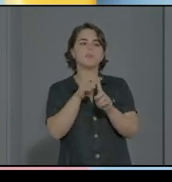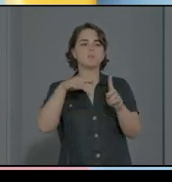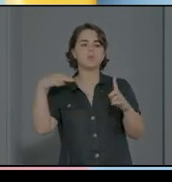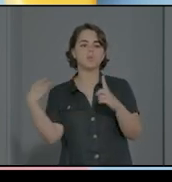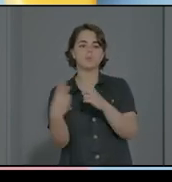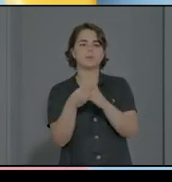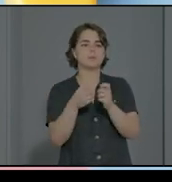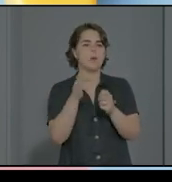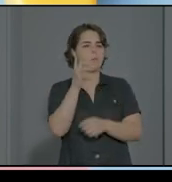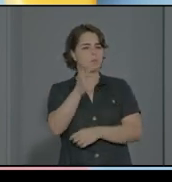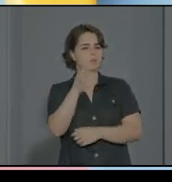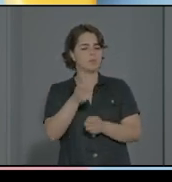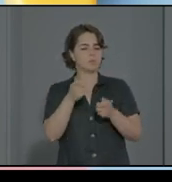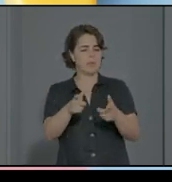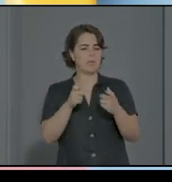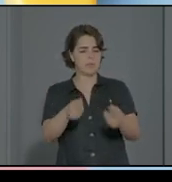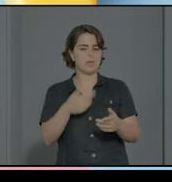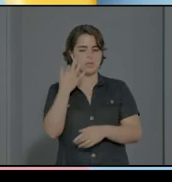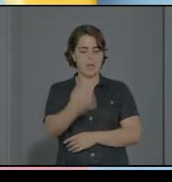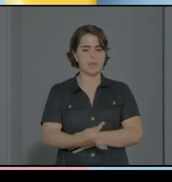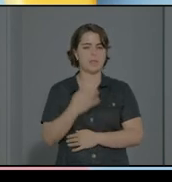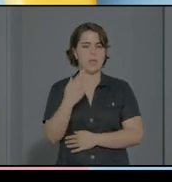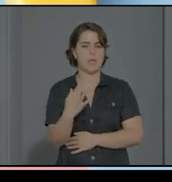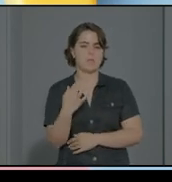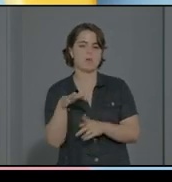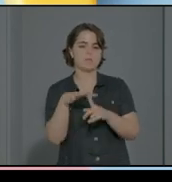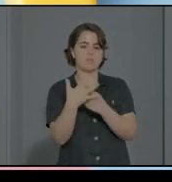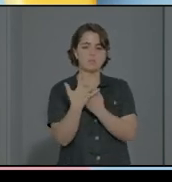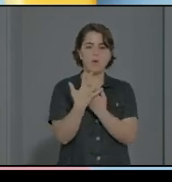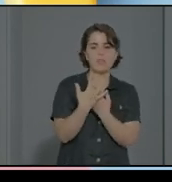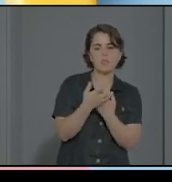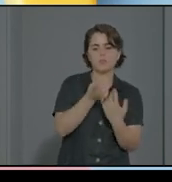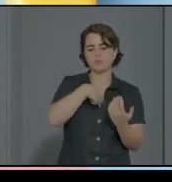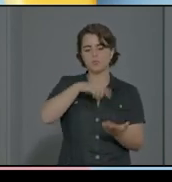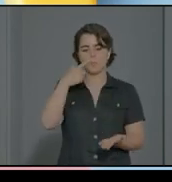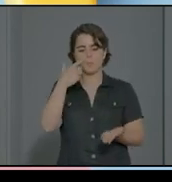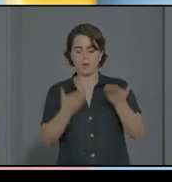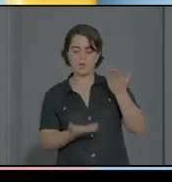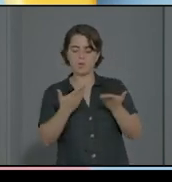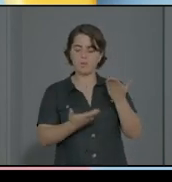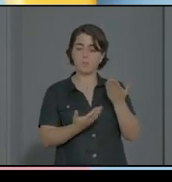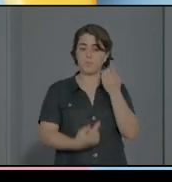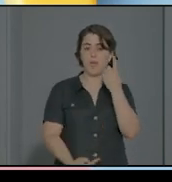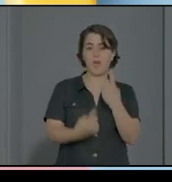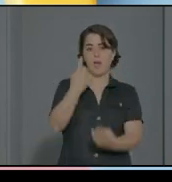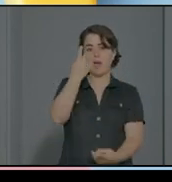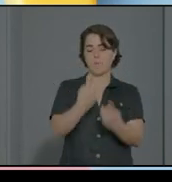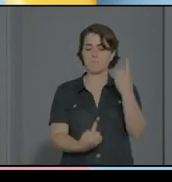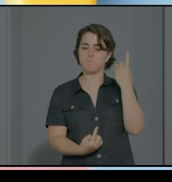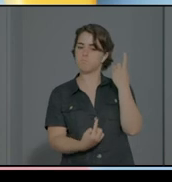cómo podemos tener esta situación una relación que a veces no es optimal.